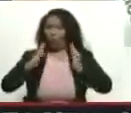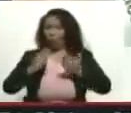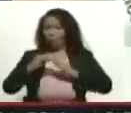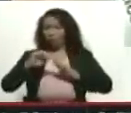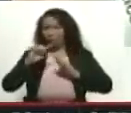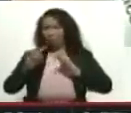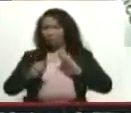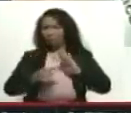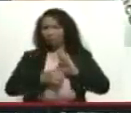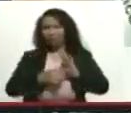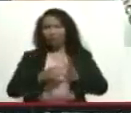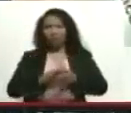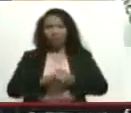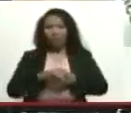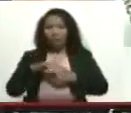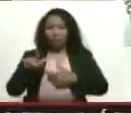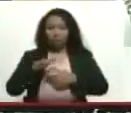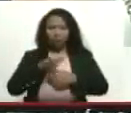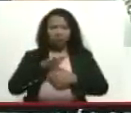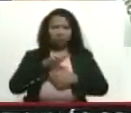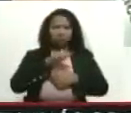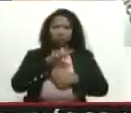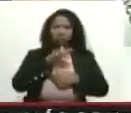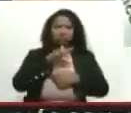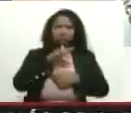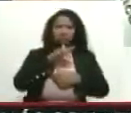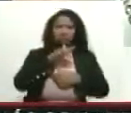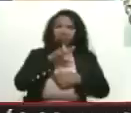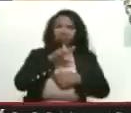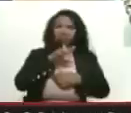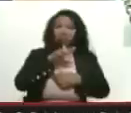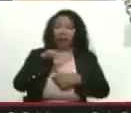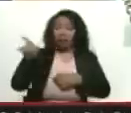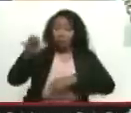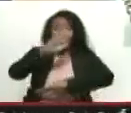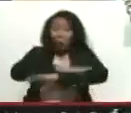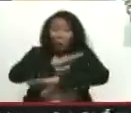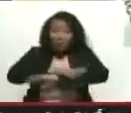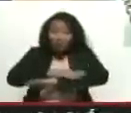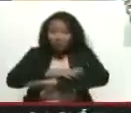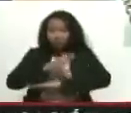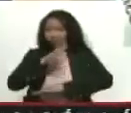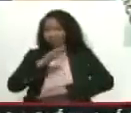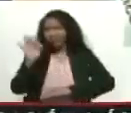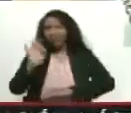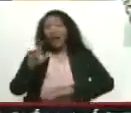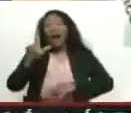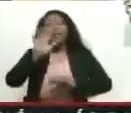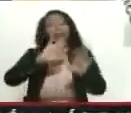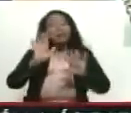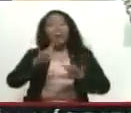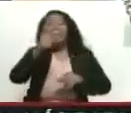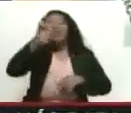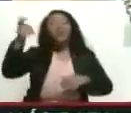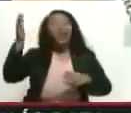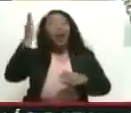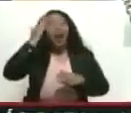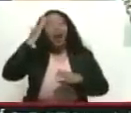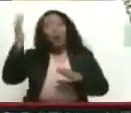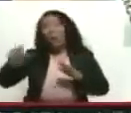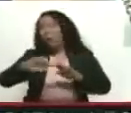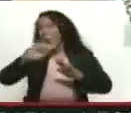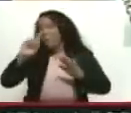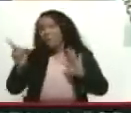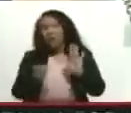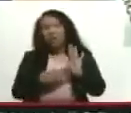unos criminales. Son acciones criminales, ya la gente sabe lo que pasó.